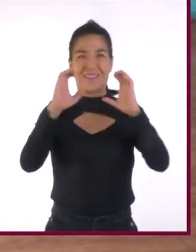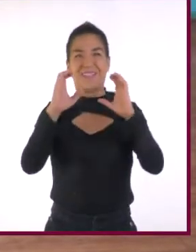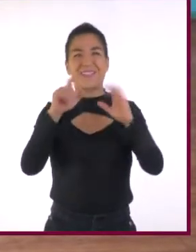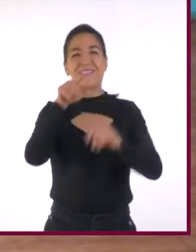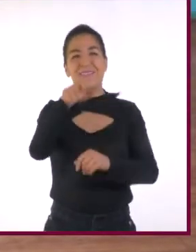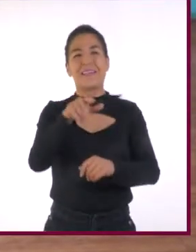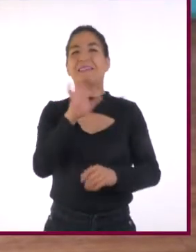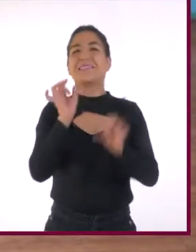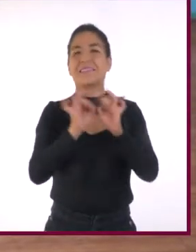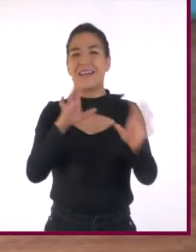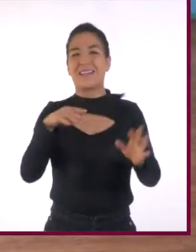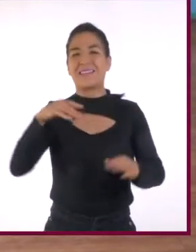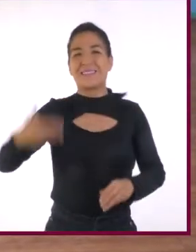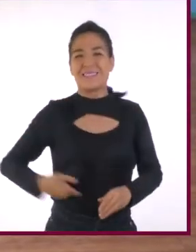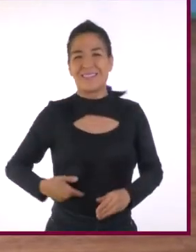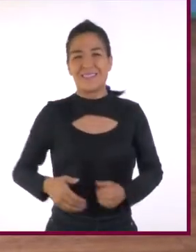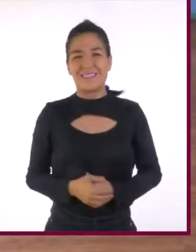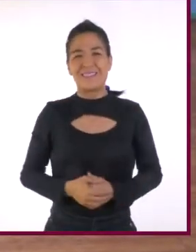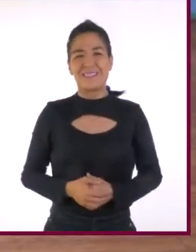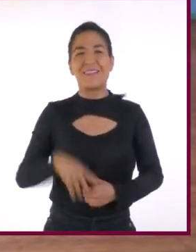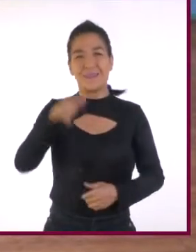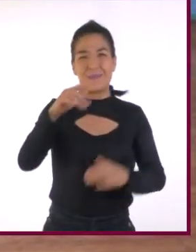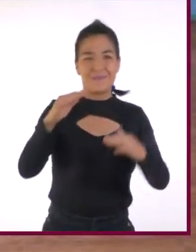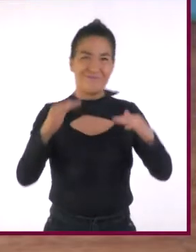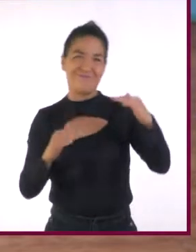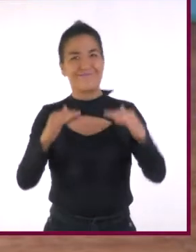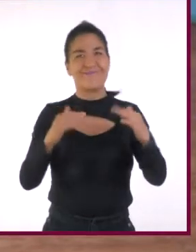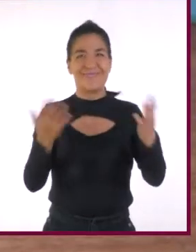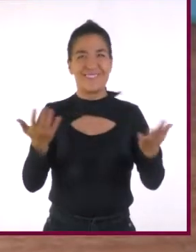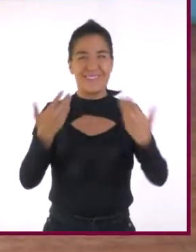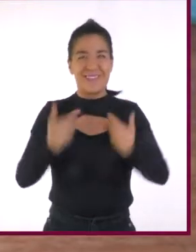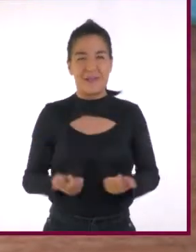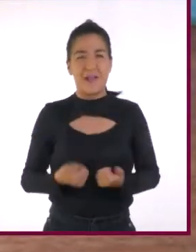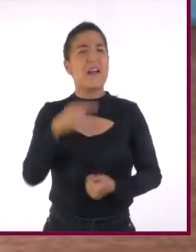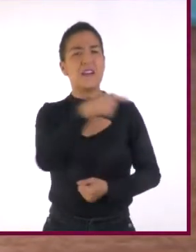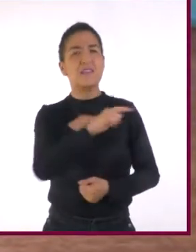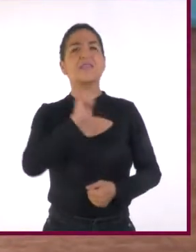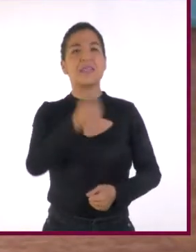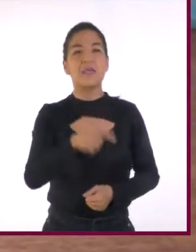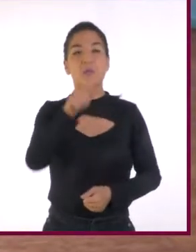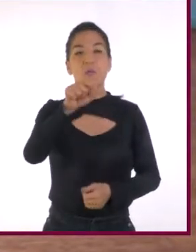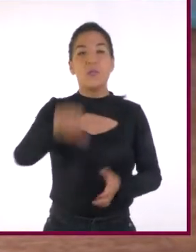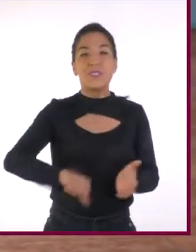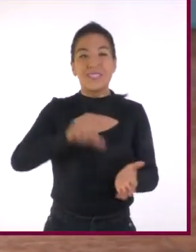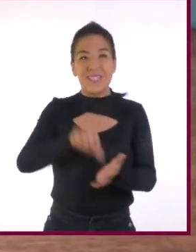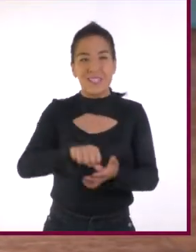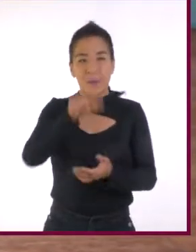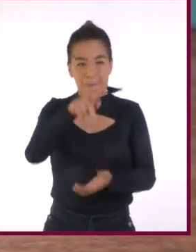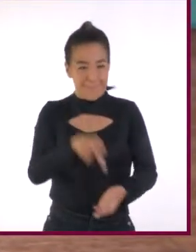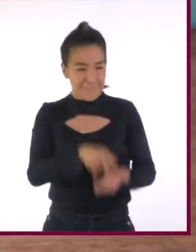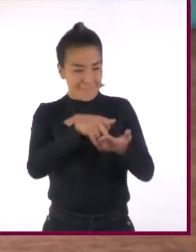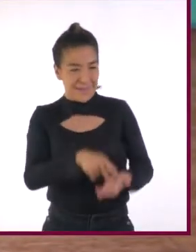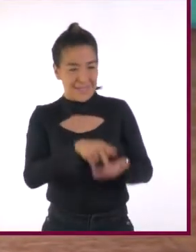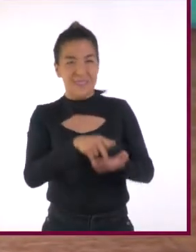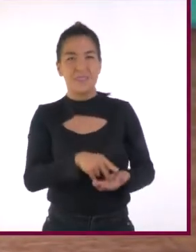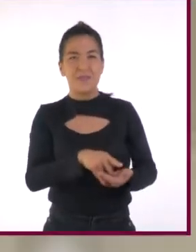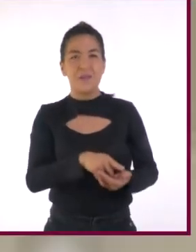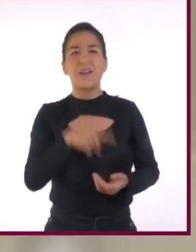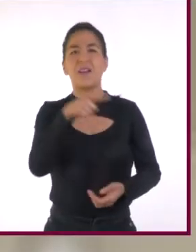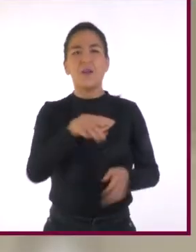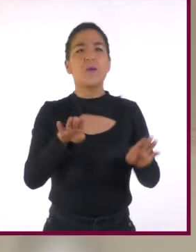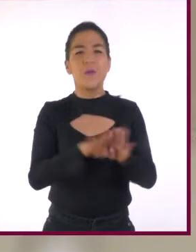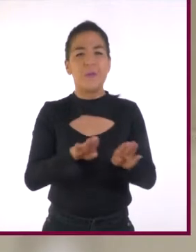adelante? ¡Cuidado! No queremos accidentes. ¿Viste cómo perdiste el equilibrio? Esto es porque moviste el centro de tu